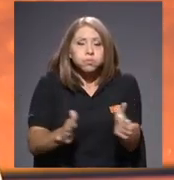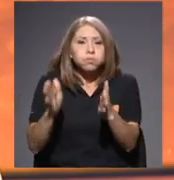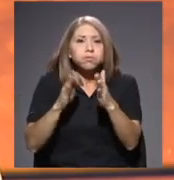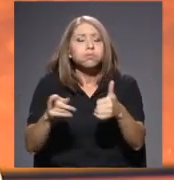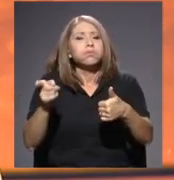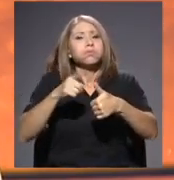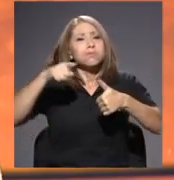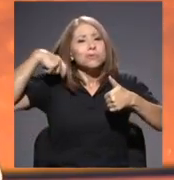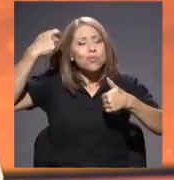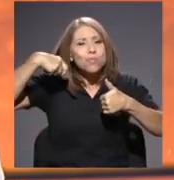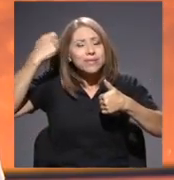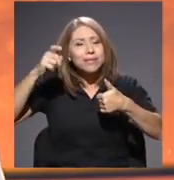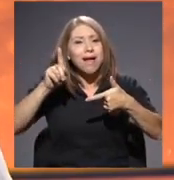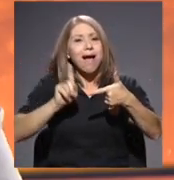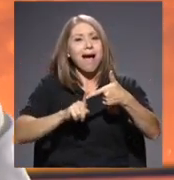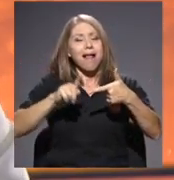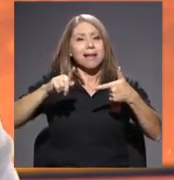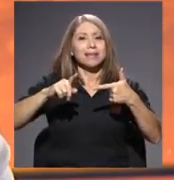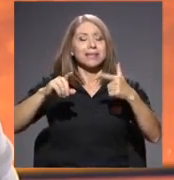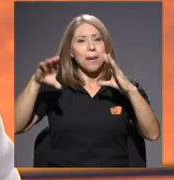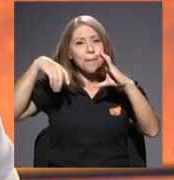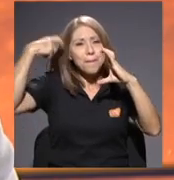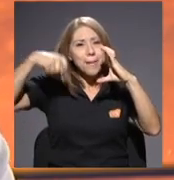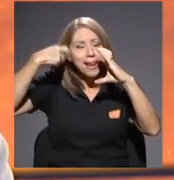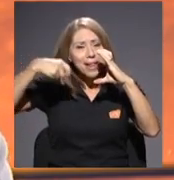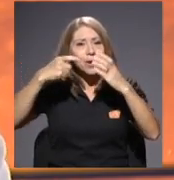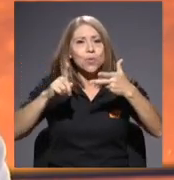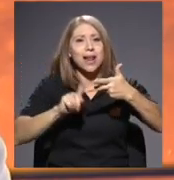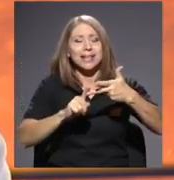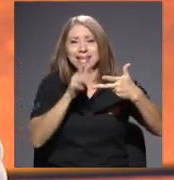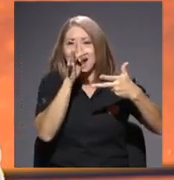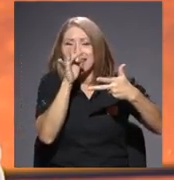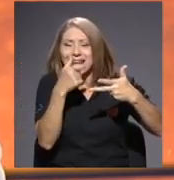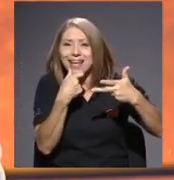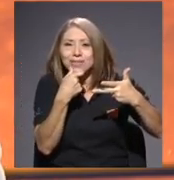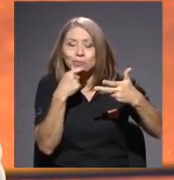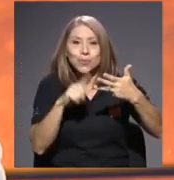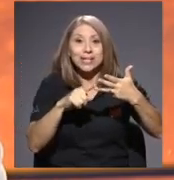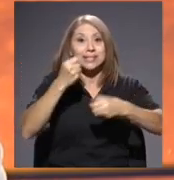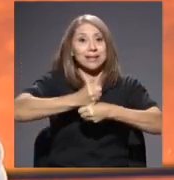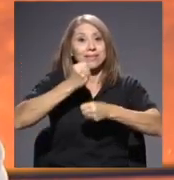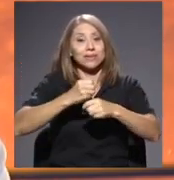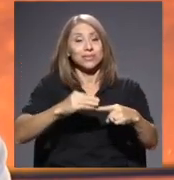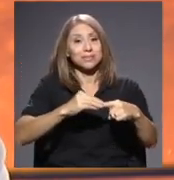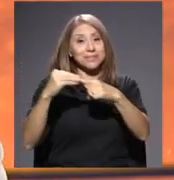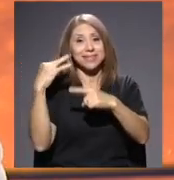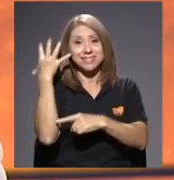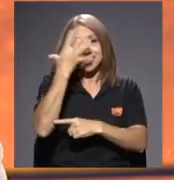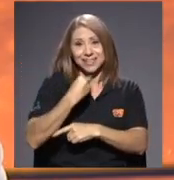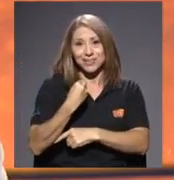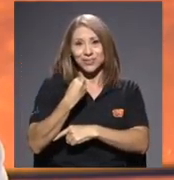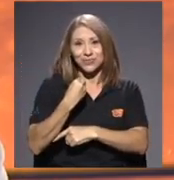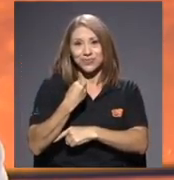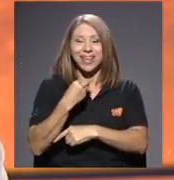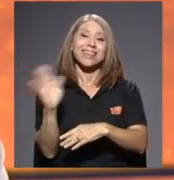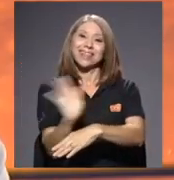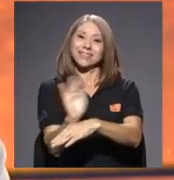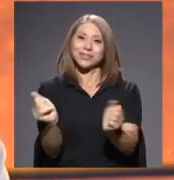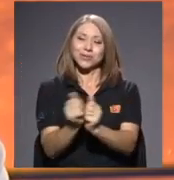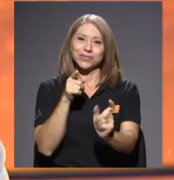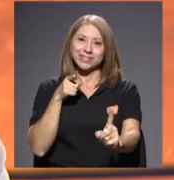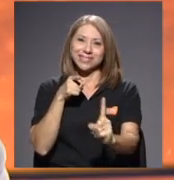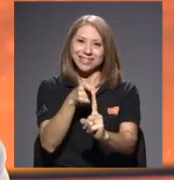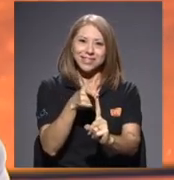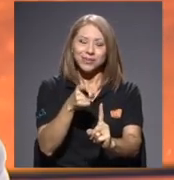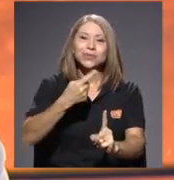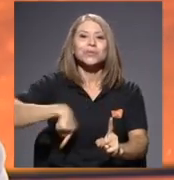documentales, películas, caricaturas, trabajos especiales y lindos que creo que desde la televisión con sentido que hacemos,